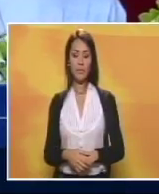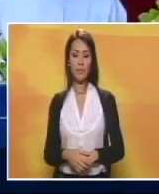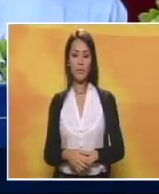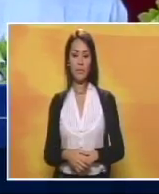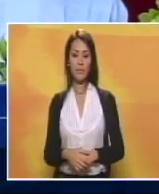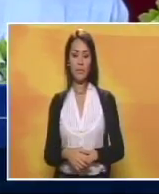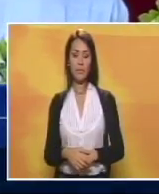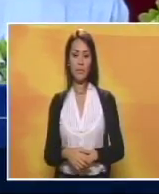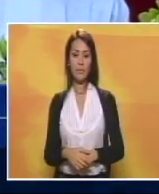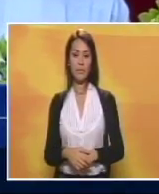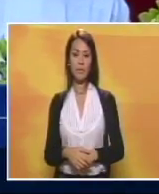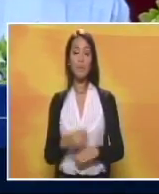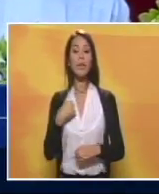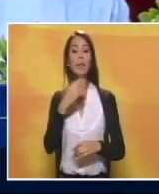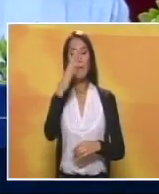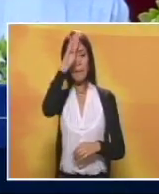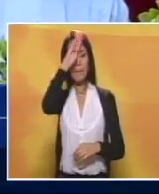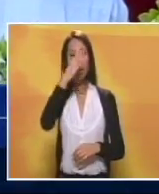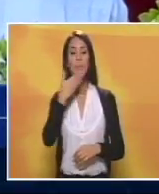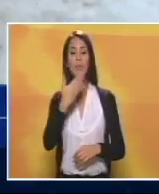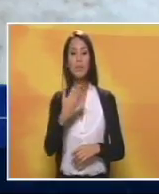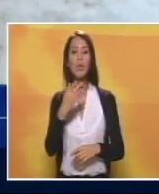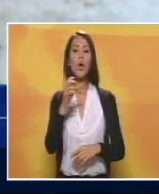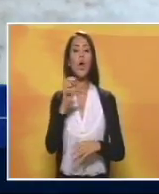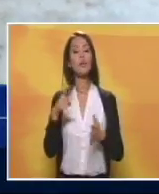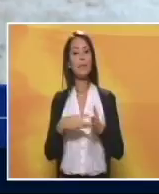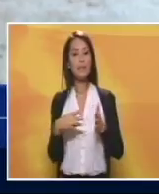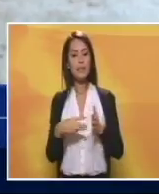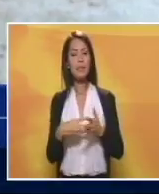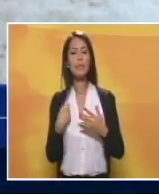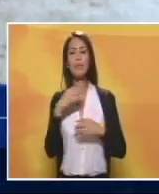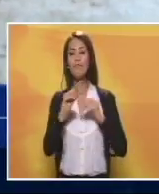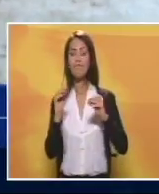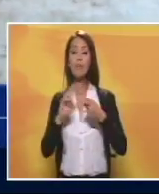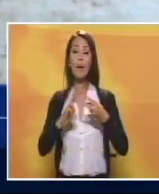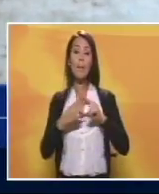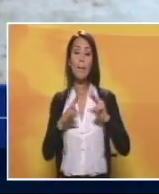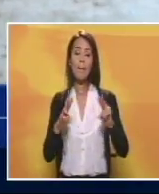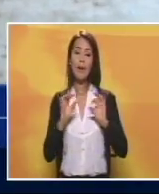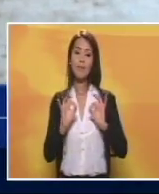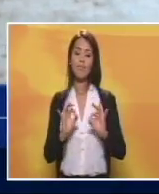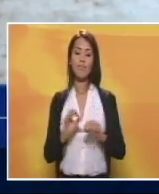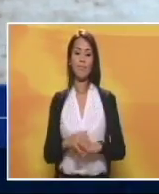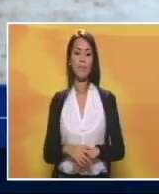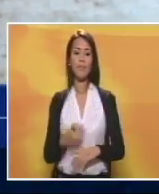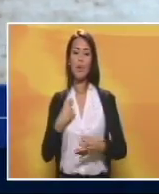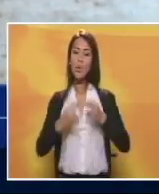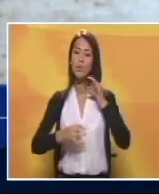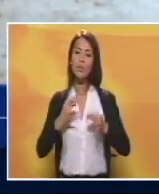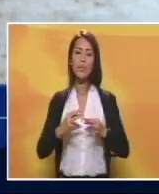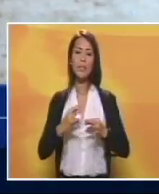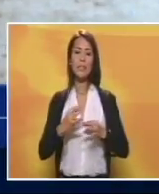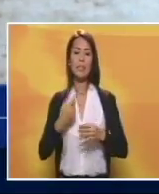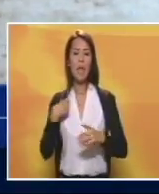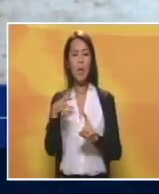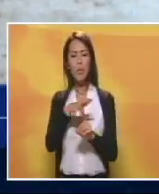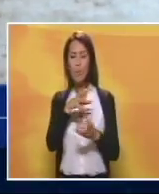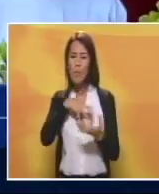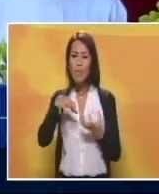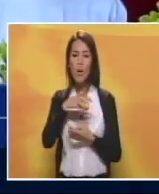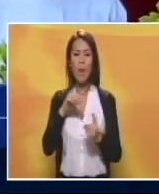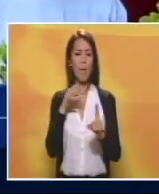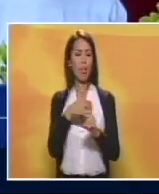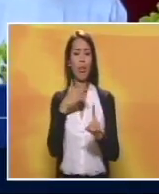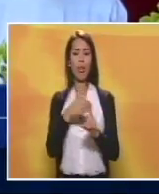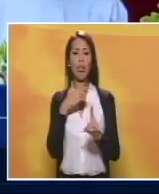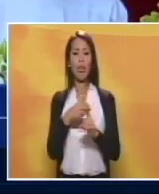El Papa pidió por el cese del conflicto en Siria, invocó la paz para Tierra Santa, lamentó las injusticias y violencias, la exclusión, el